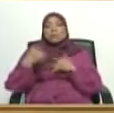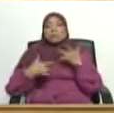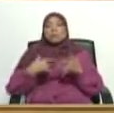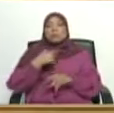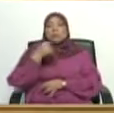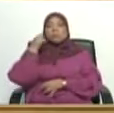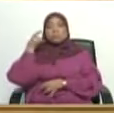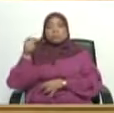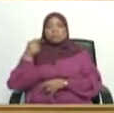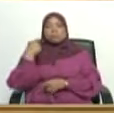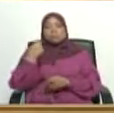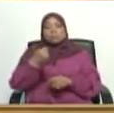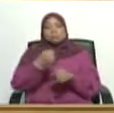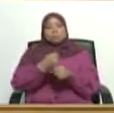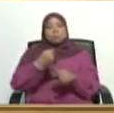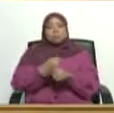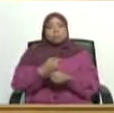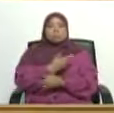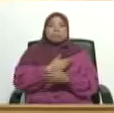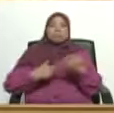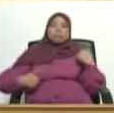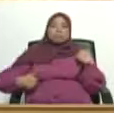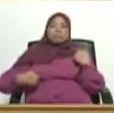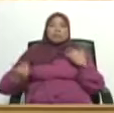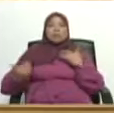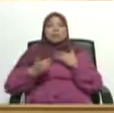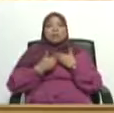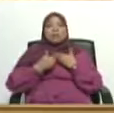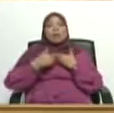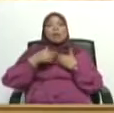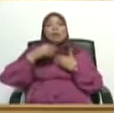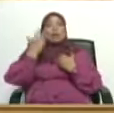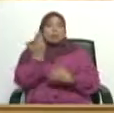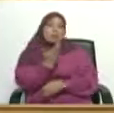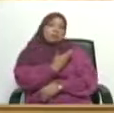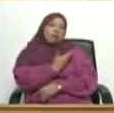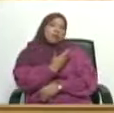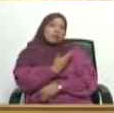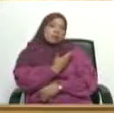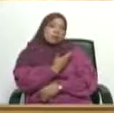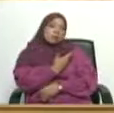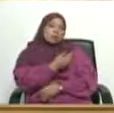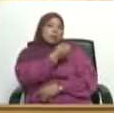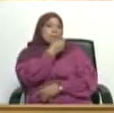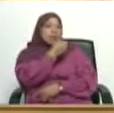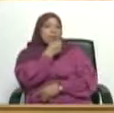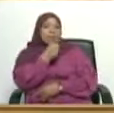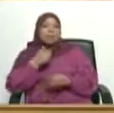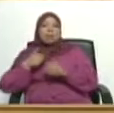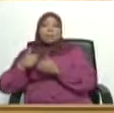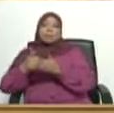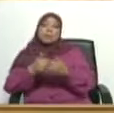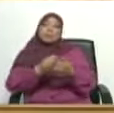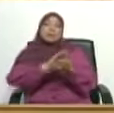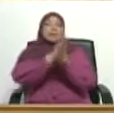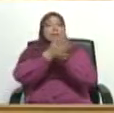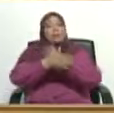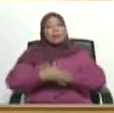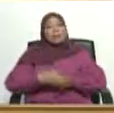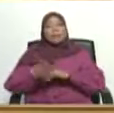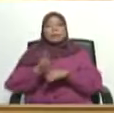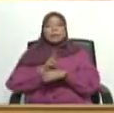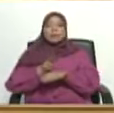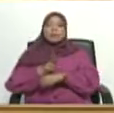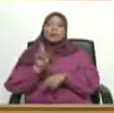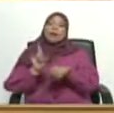cuando un periodista o una periodista es asesinada en Gaza? Cuando los persiguen y los aniquilan de manera directa, no son en